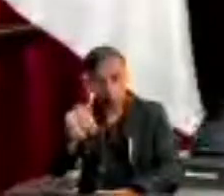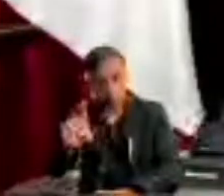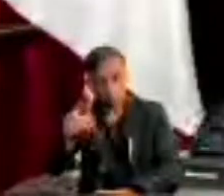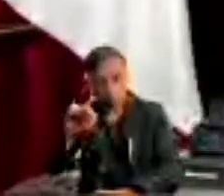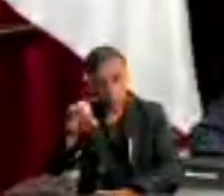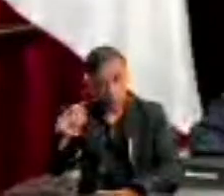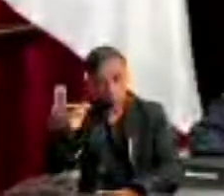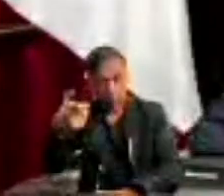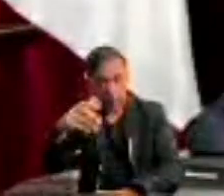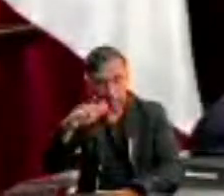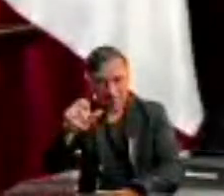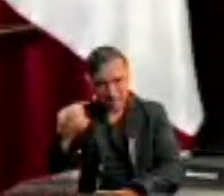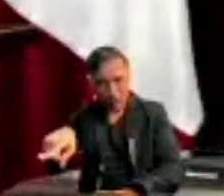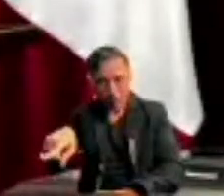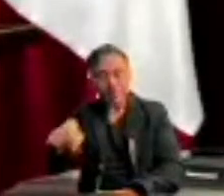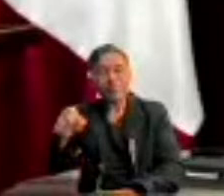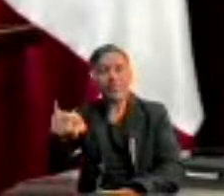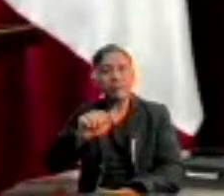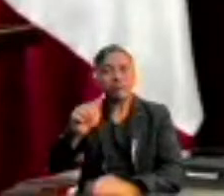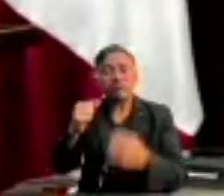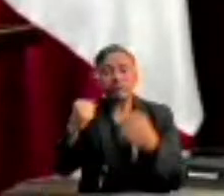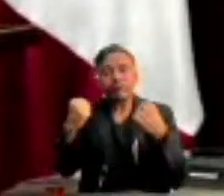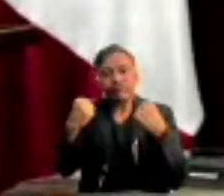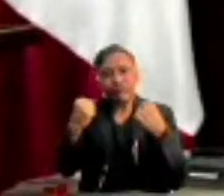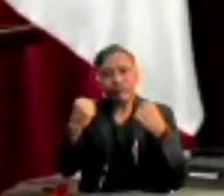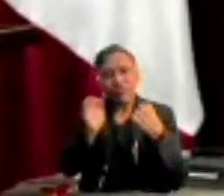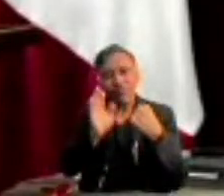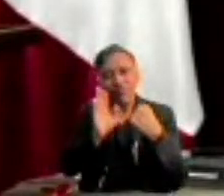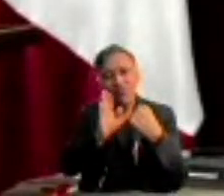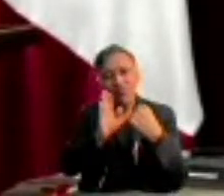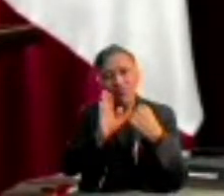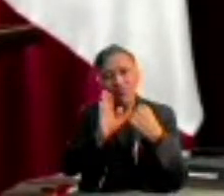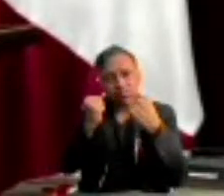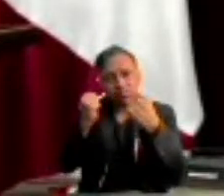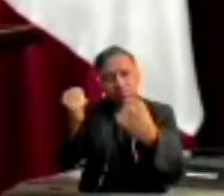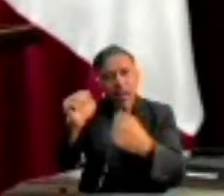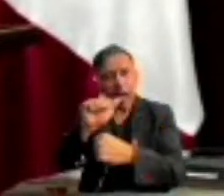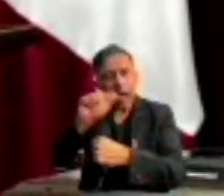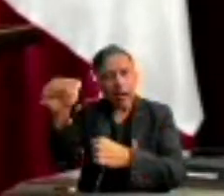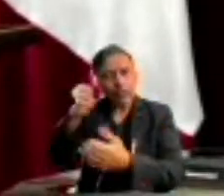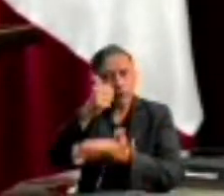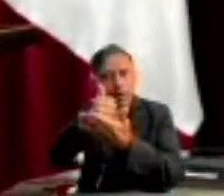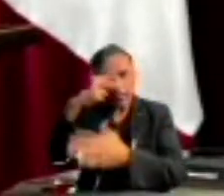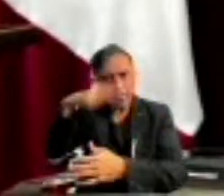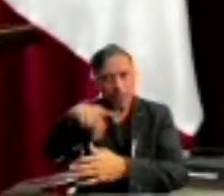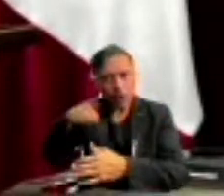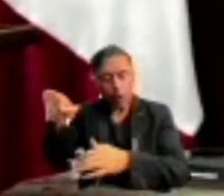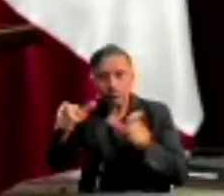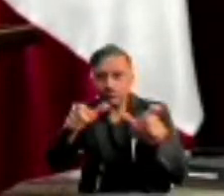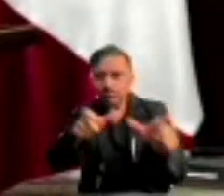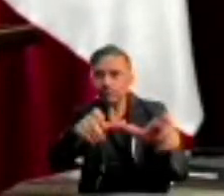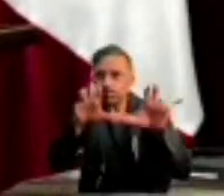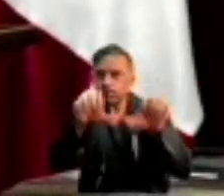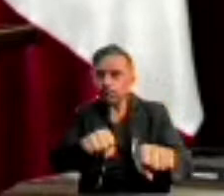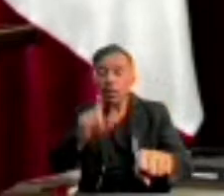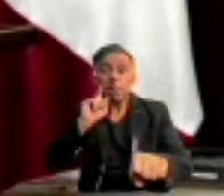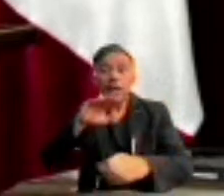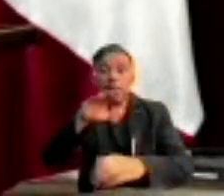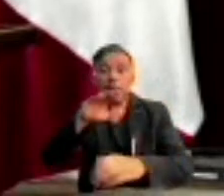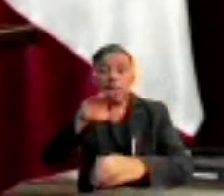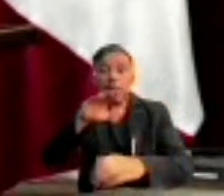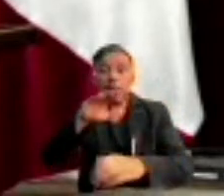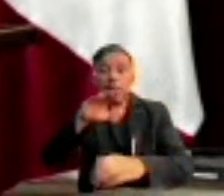en la carretera a la Ciudad de México y fue desaforado al siguiente día, el 6 de marzo de